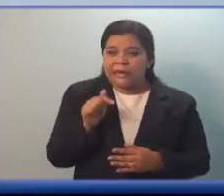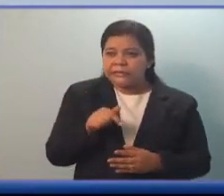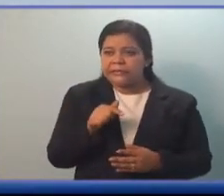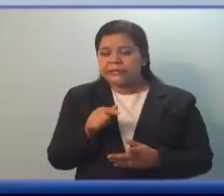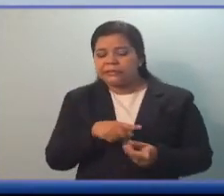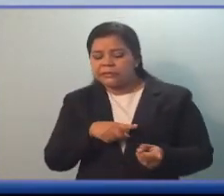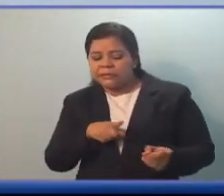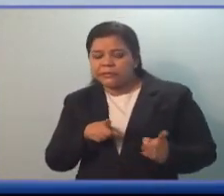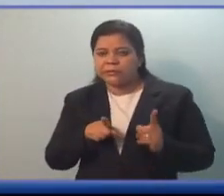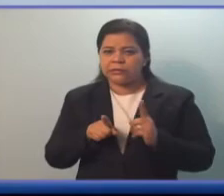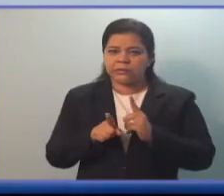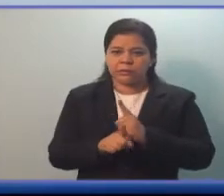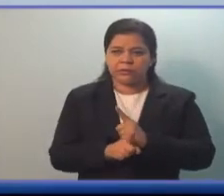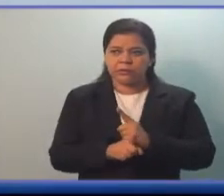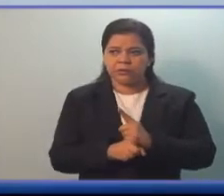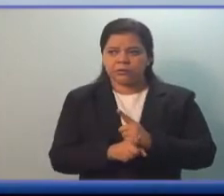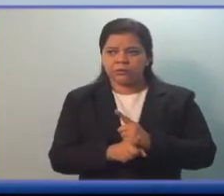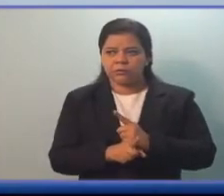¿verdad?,